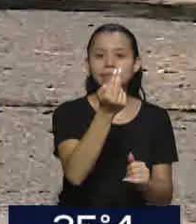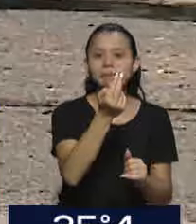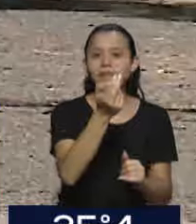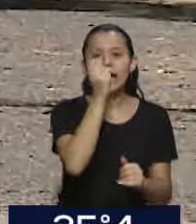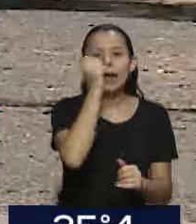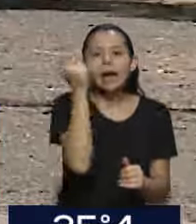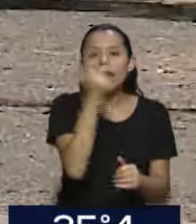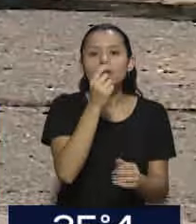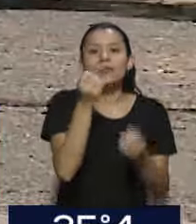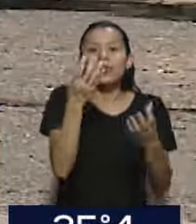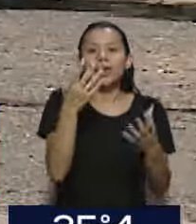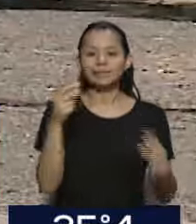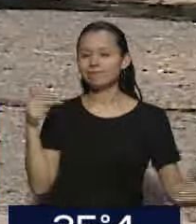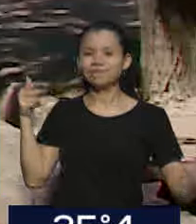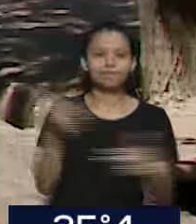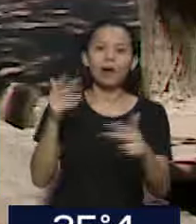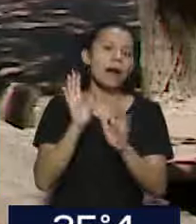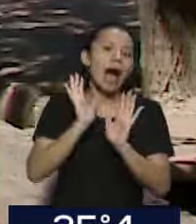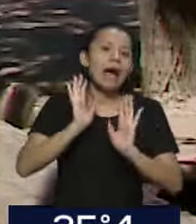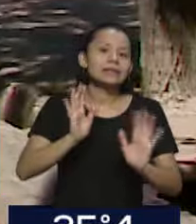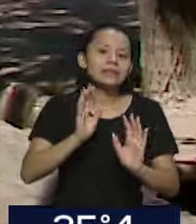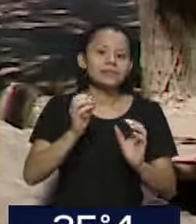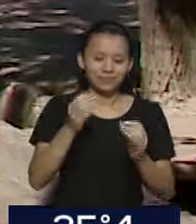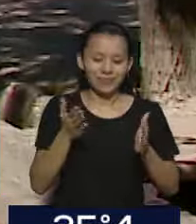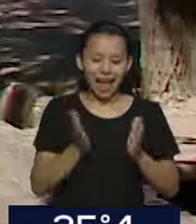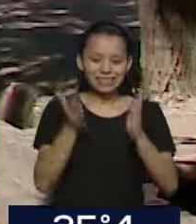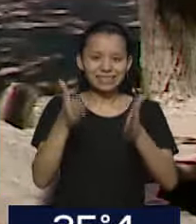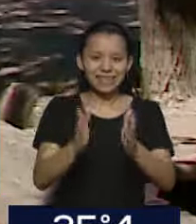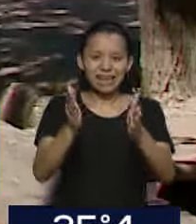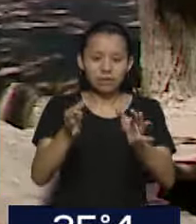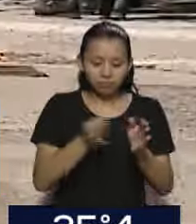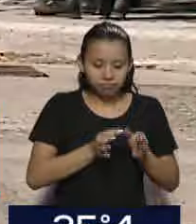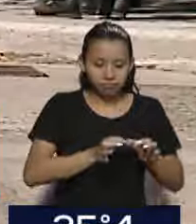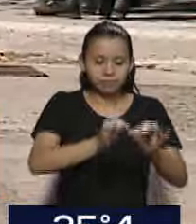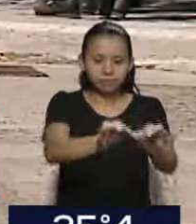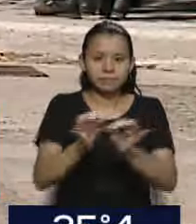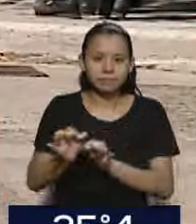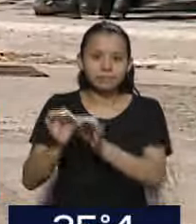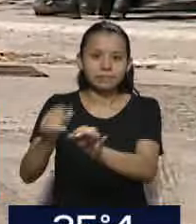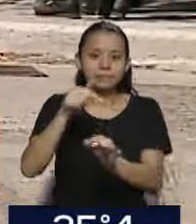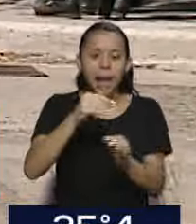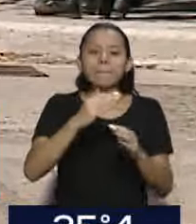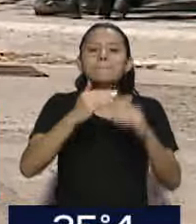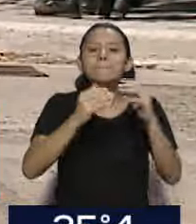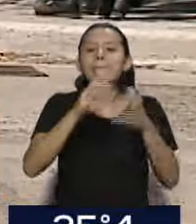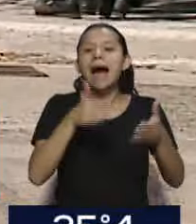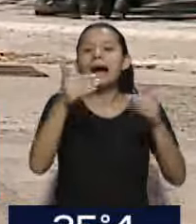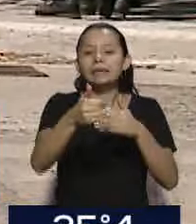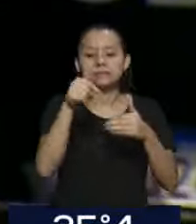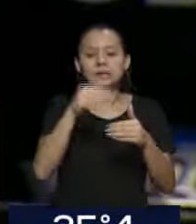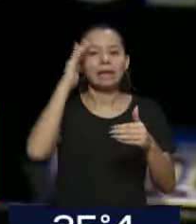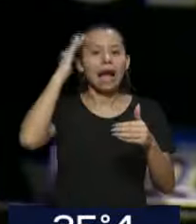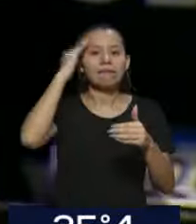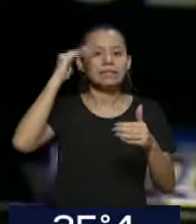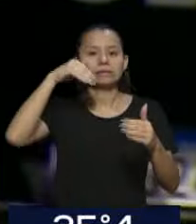manera inmediata cuando su cabeza golpeó contra las paredes de la acequia en la que cayó tras el